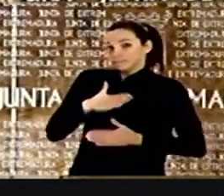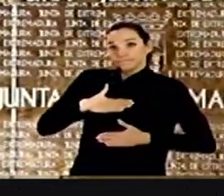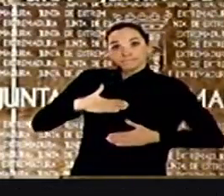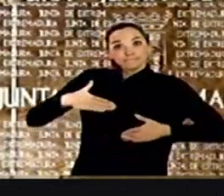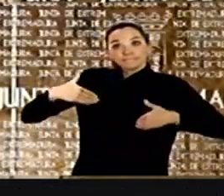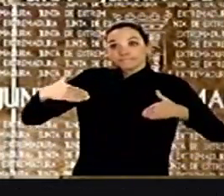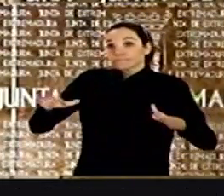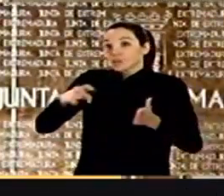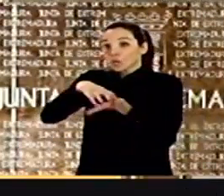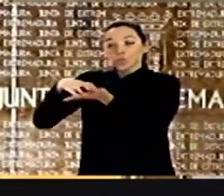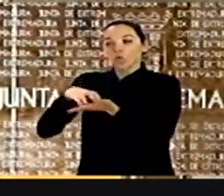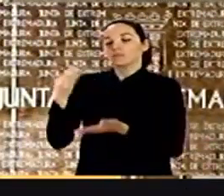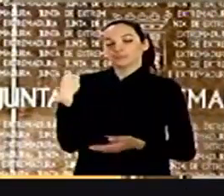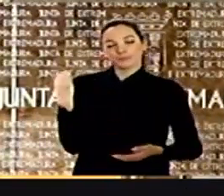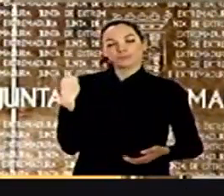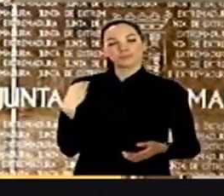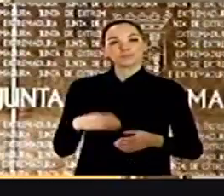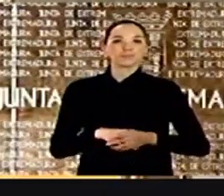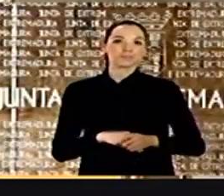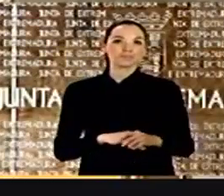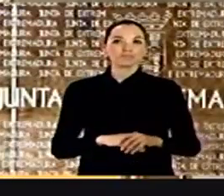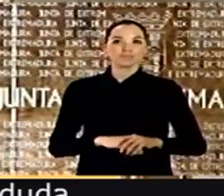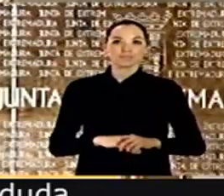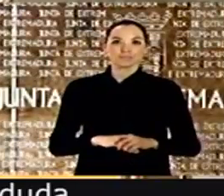cualquier duda.